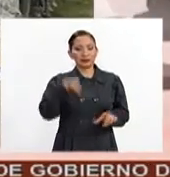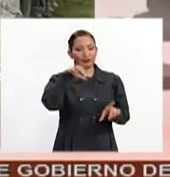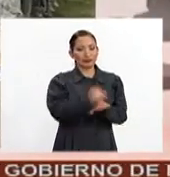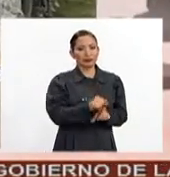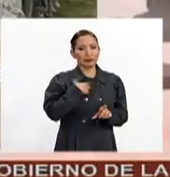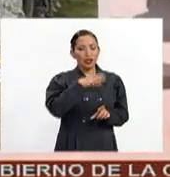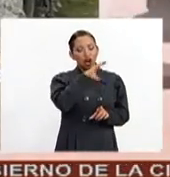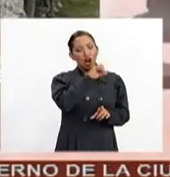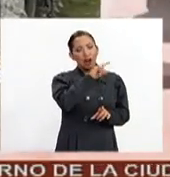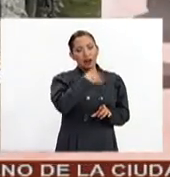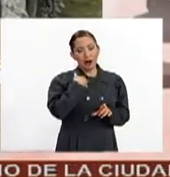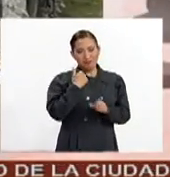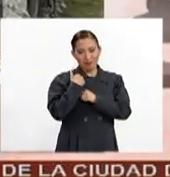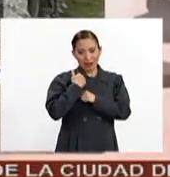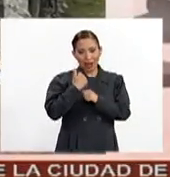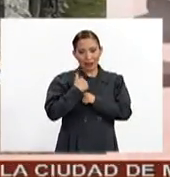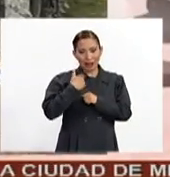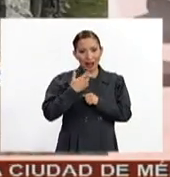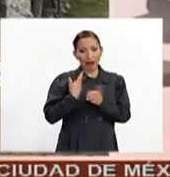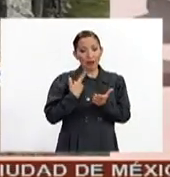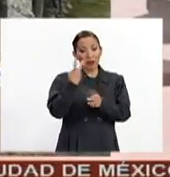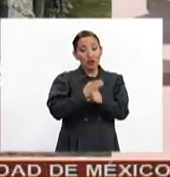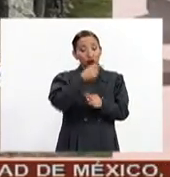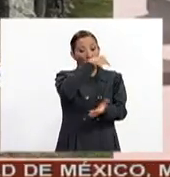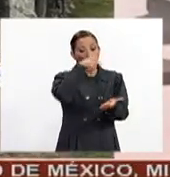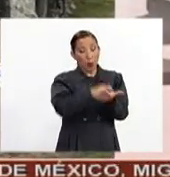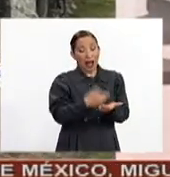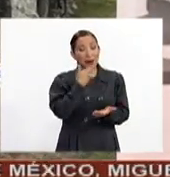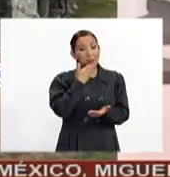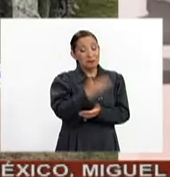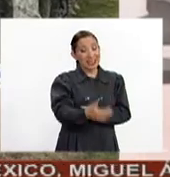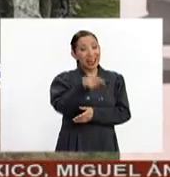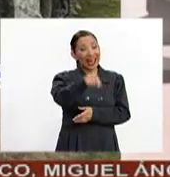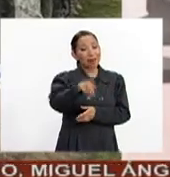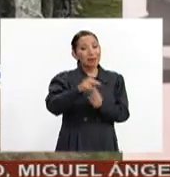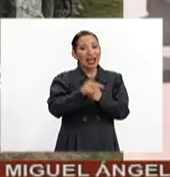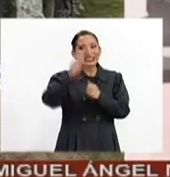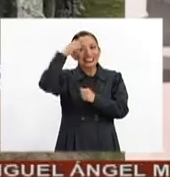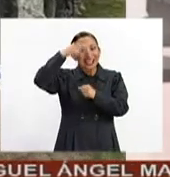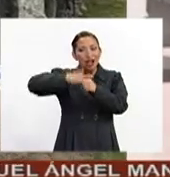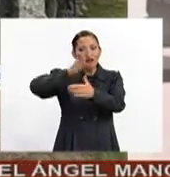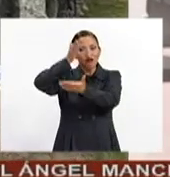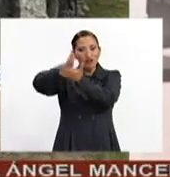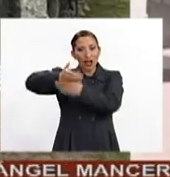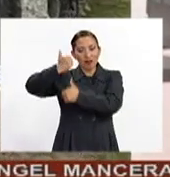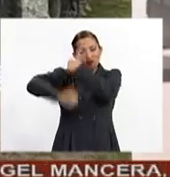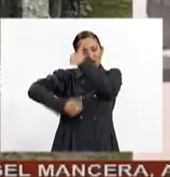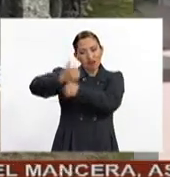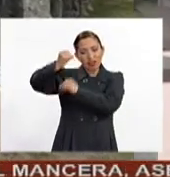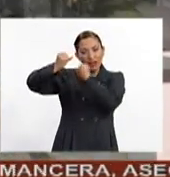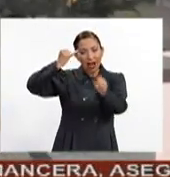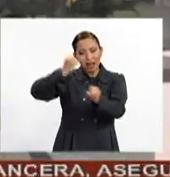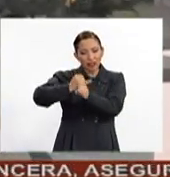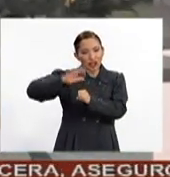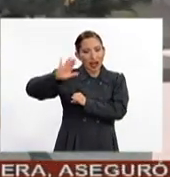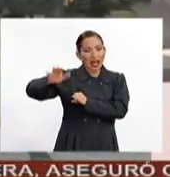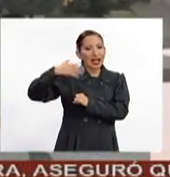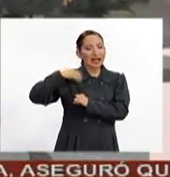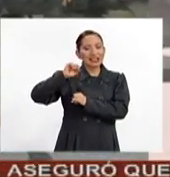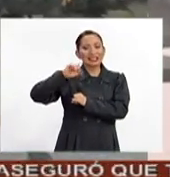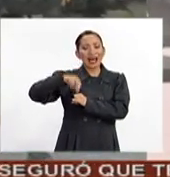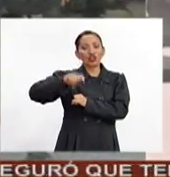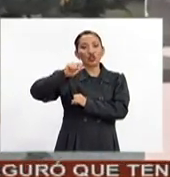Cadetes del Colegio Heroico Militar obtuvieron el segundo lugar entre los países extranjeros que participaron en la competencia internacional